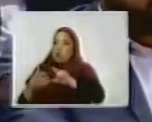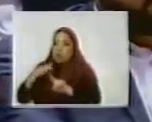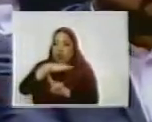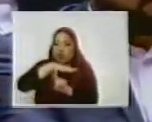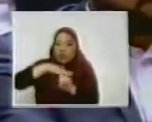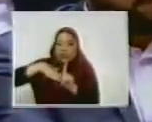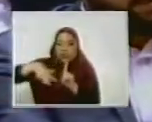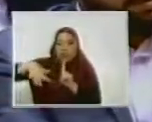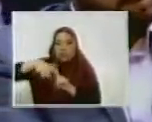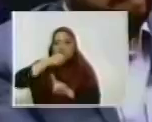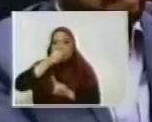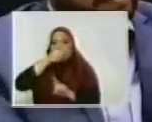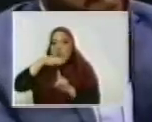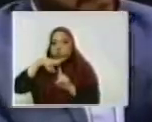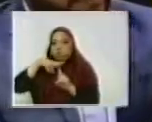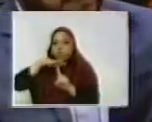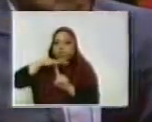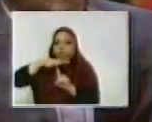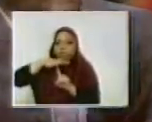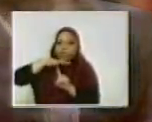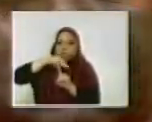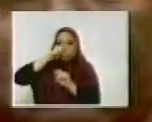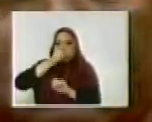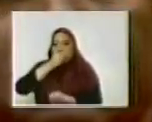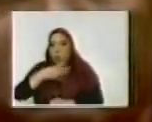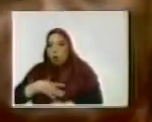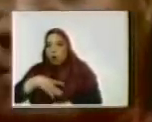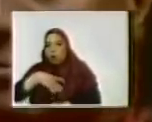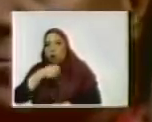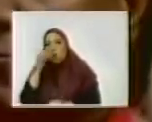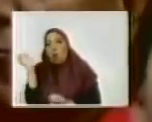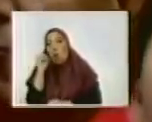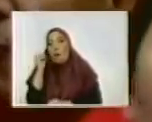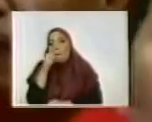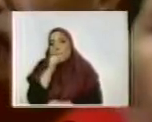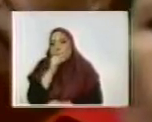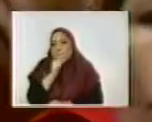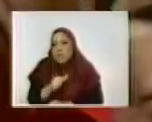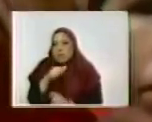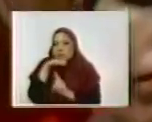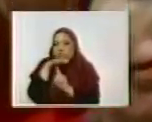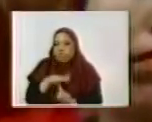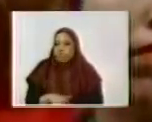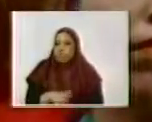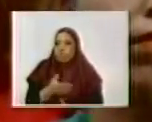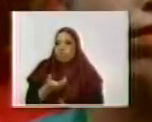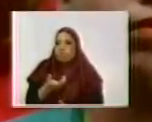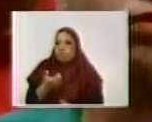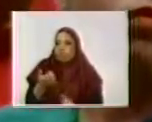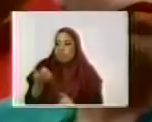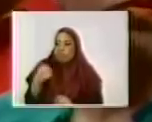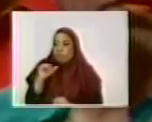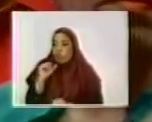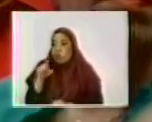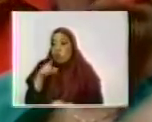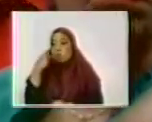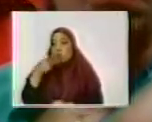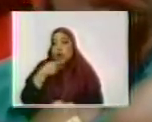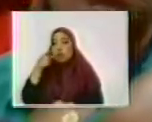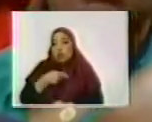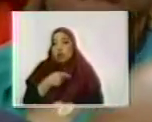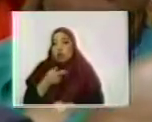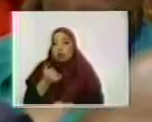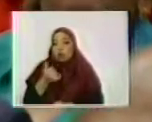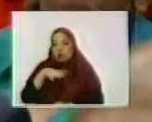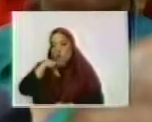circunstancias en las buenas y en las malas. Creo que fue un hombre de olfato político